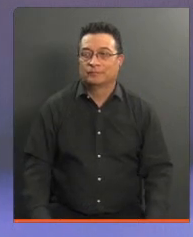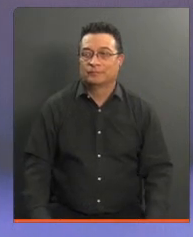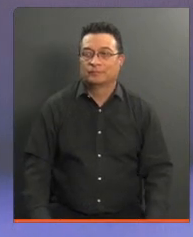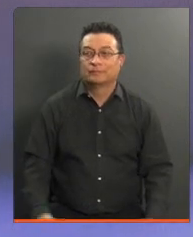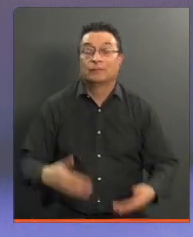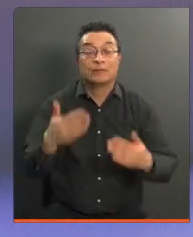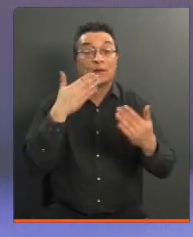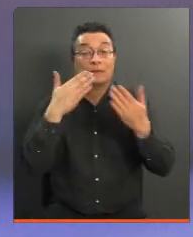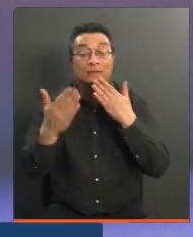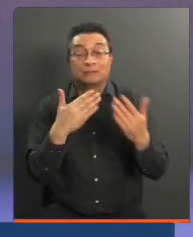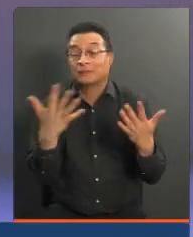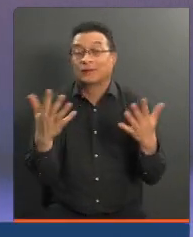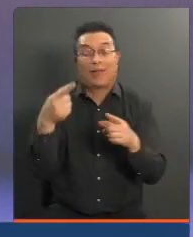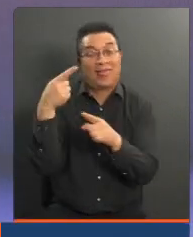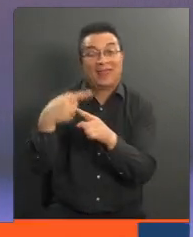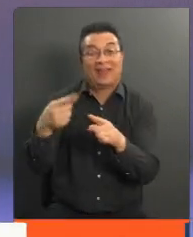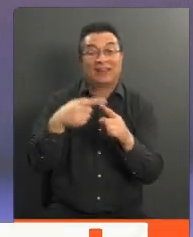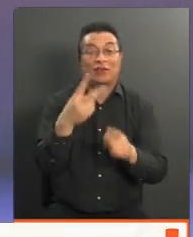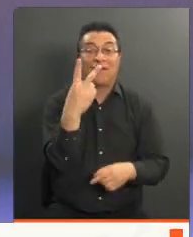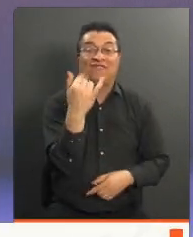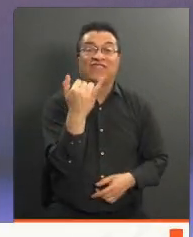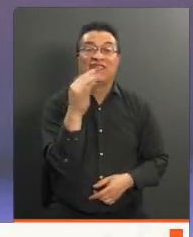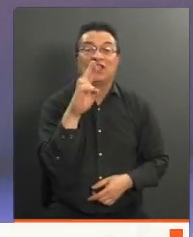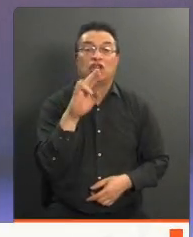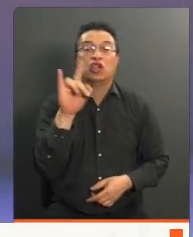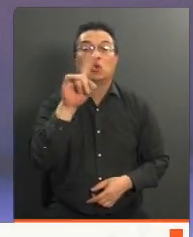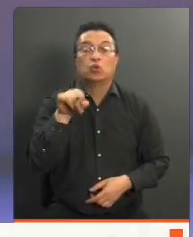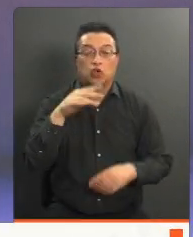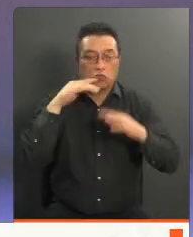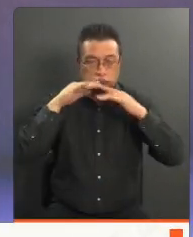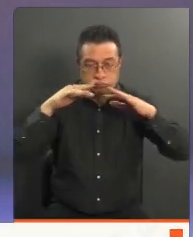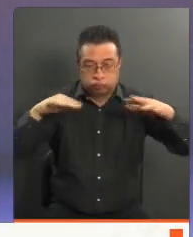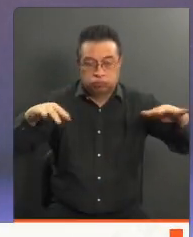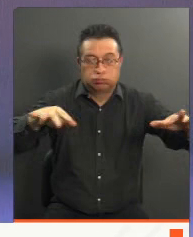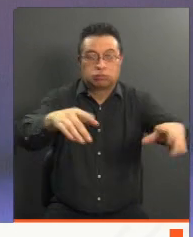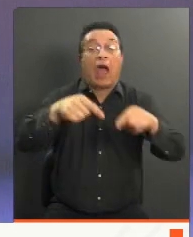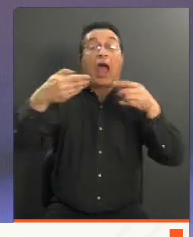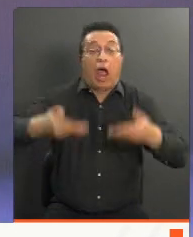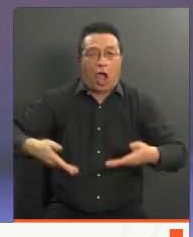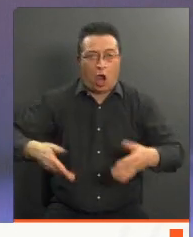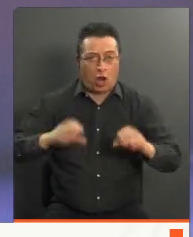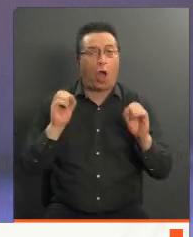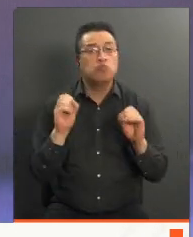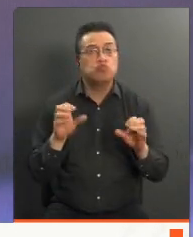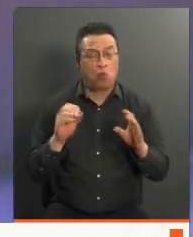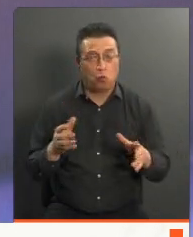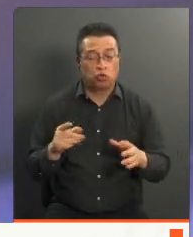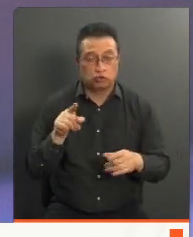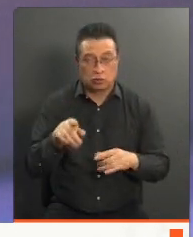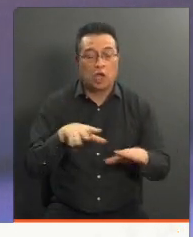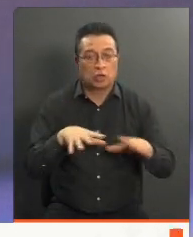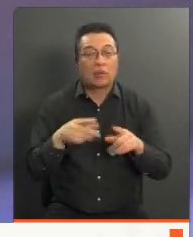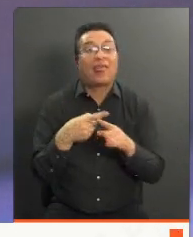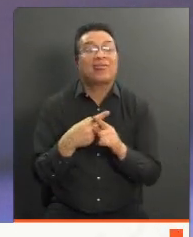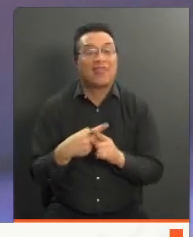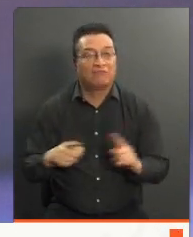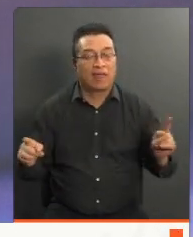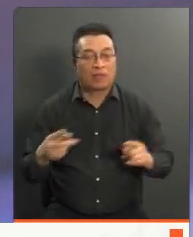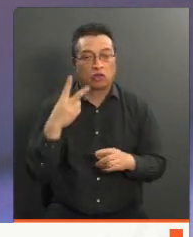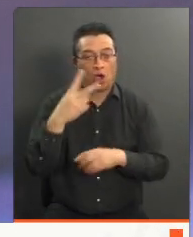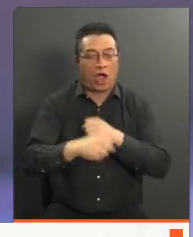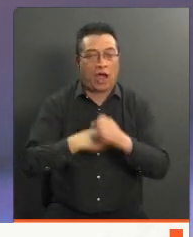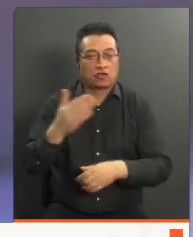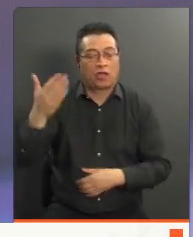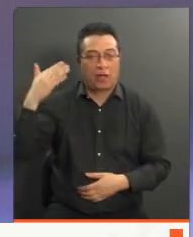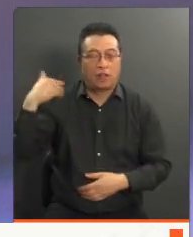Hablemos ahora de los distintos virus respiratorios que están circulando en este tiempo en gran cantidad. Una cuestión que ha sido distinta a los dos últimos años, donde